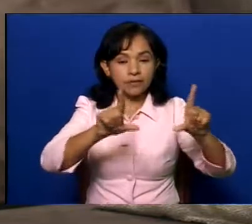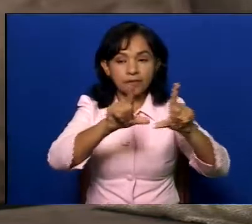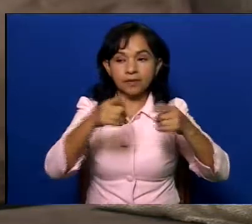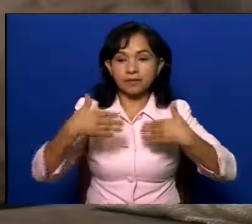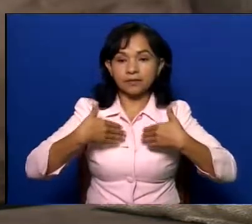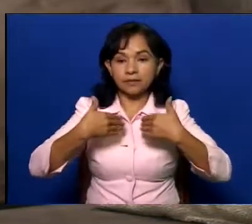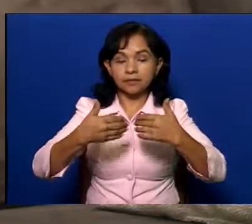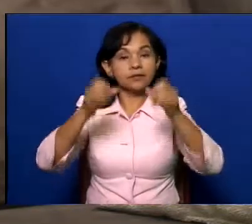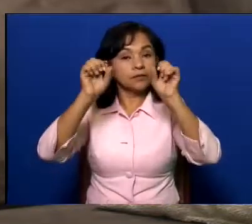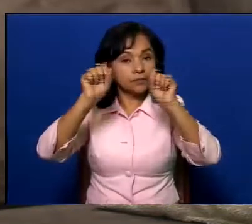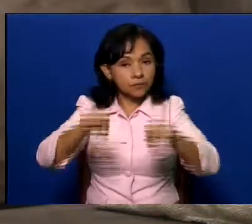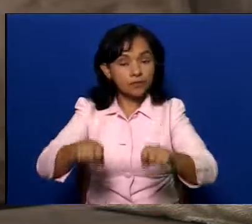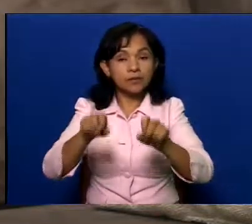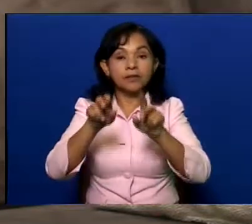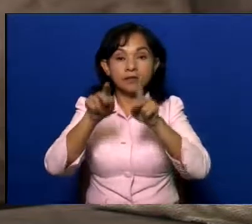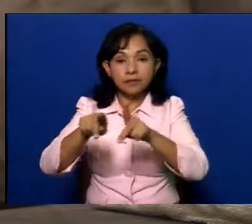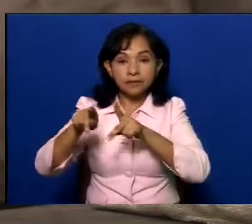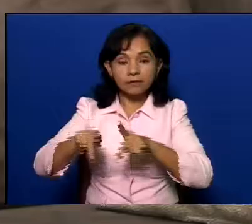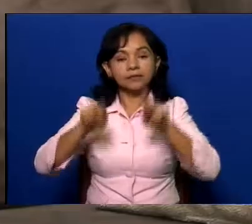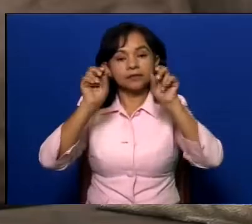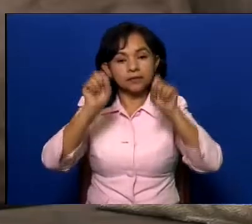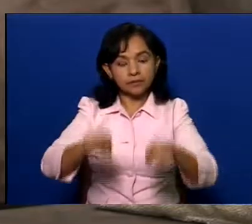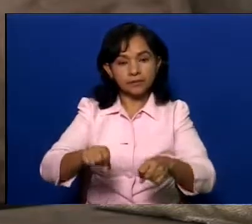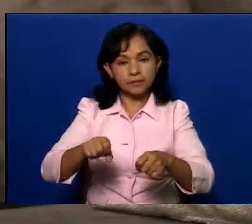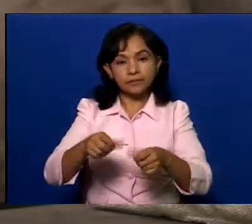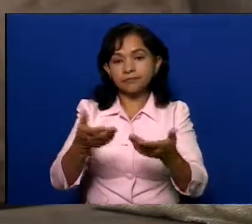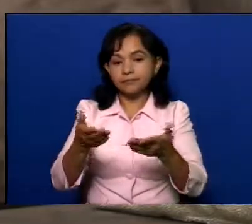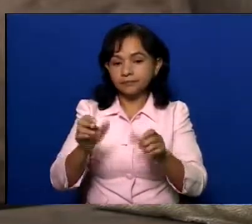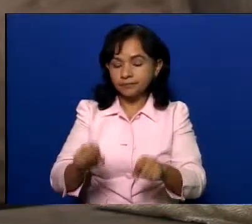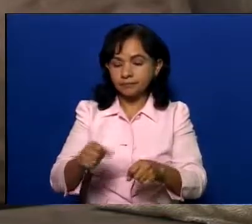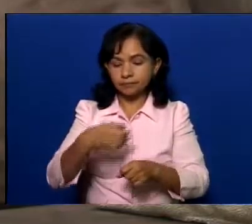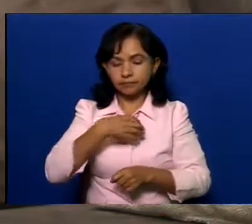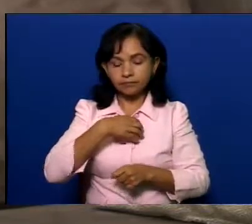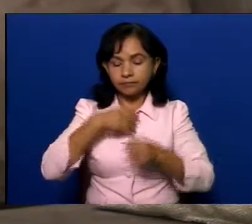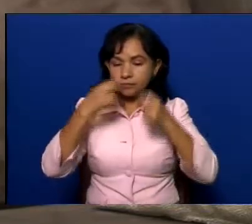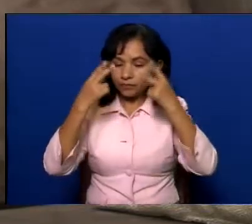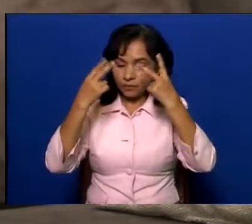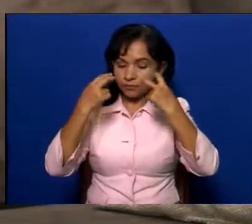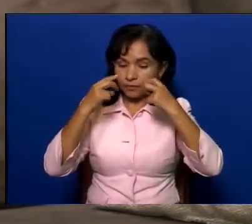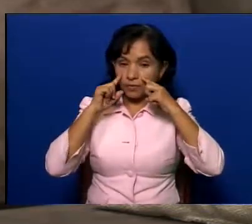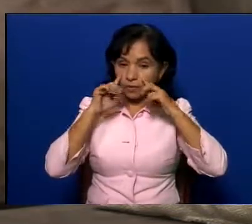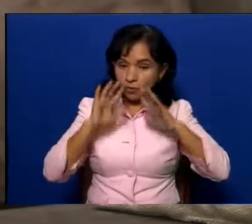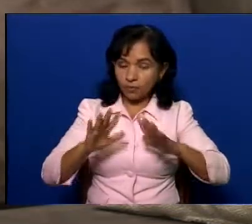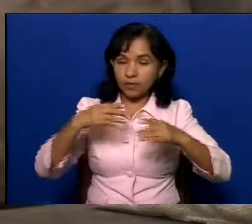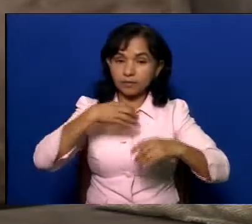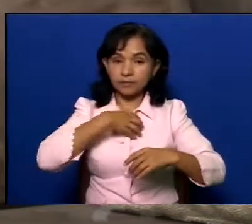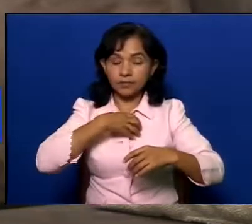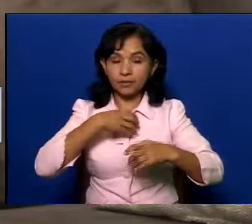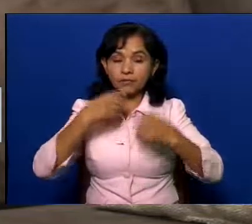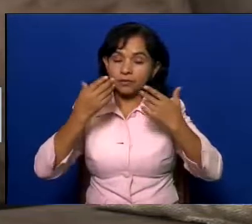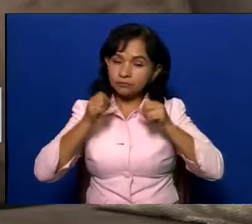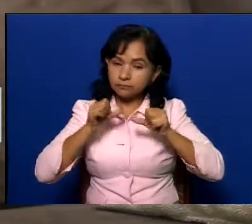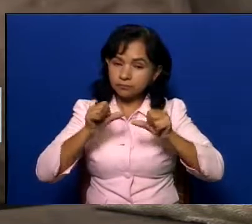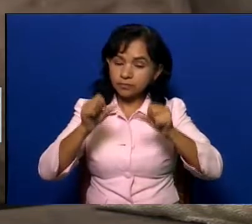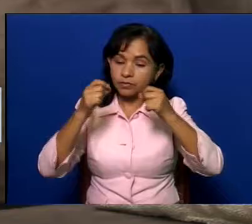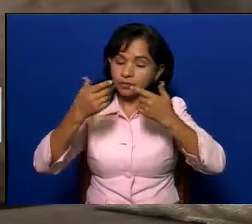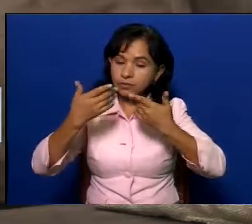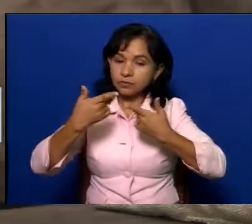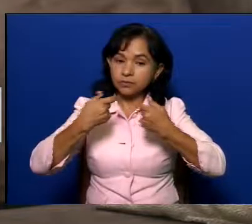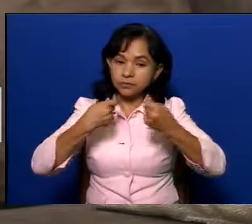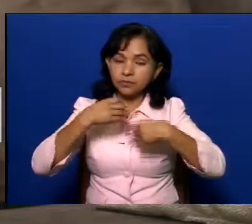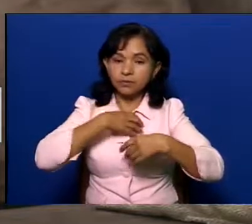todo lo posible por resolver esta situación. Entonces, en la medida que nuestra red de servicios va